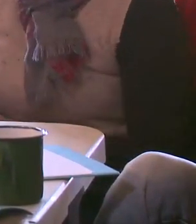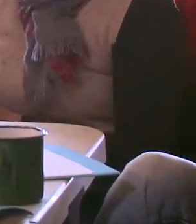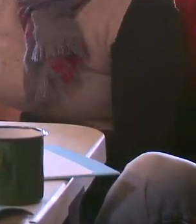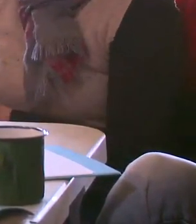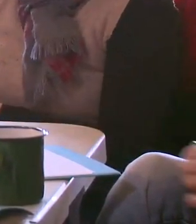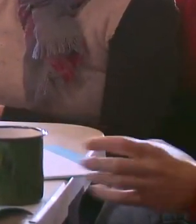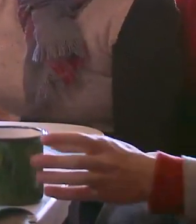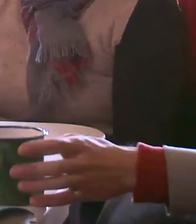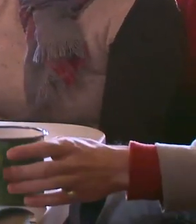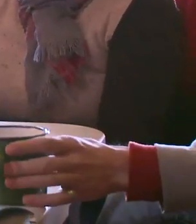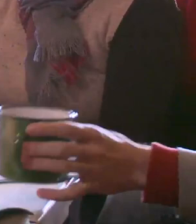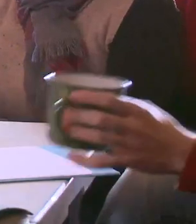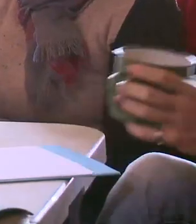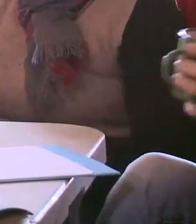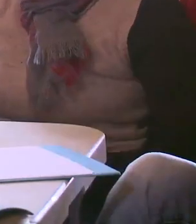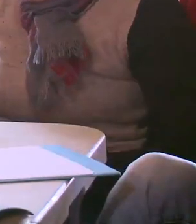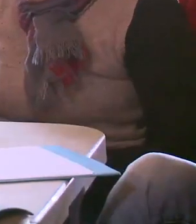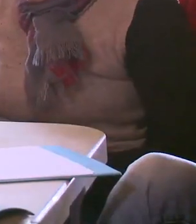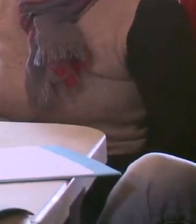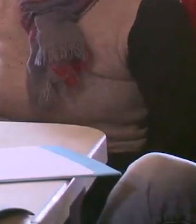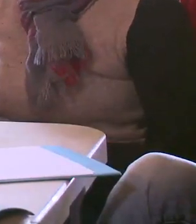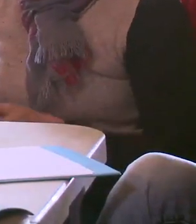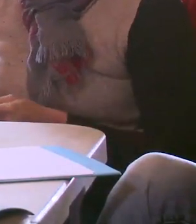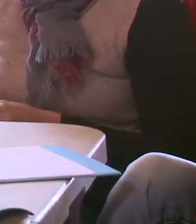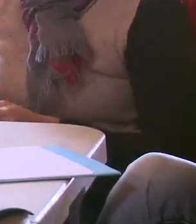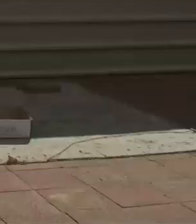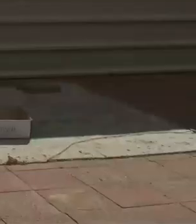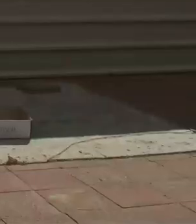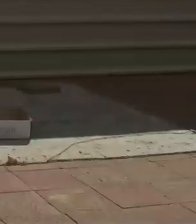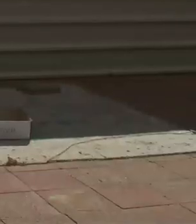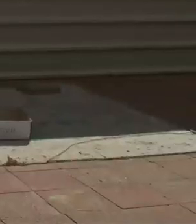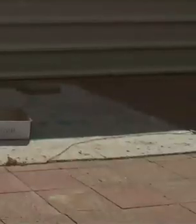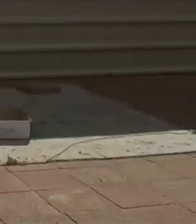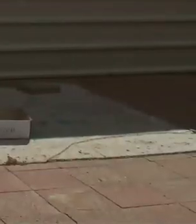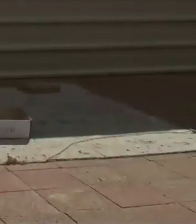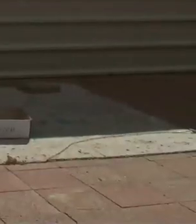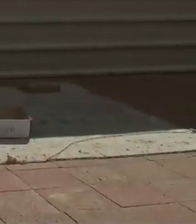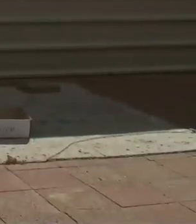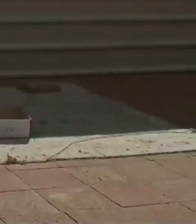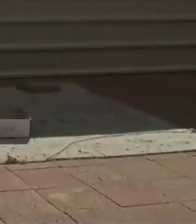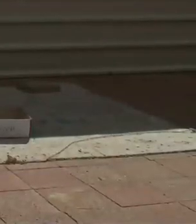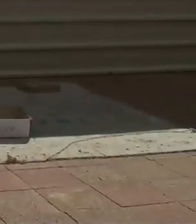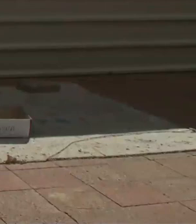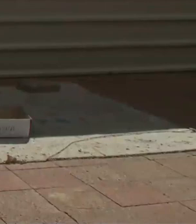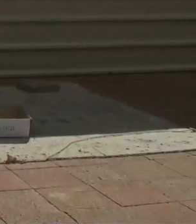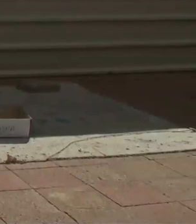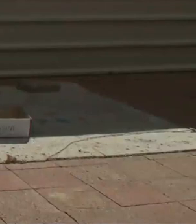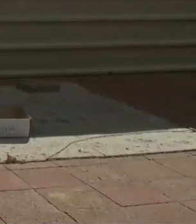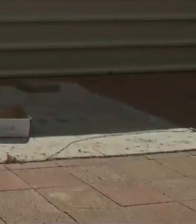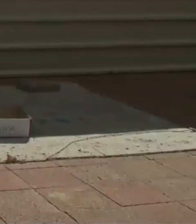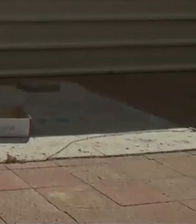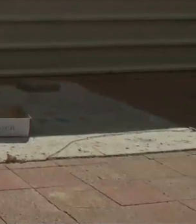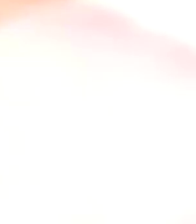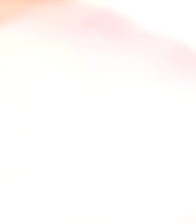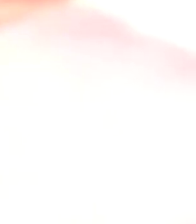Empezamos a hablar si era adecuado hacer esa representación, hablar de Amajeria como artista